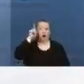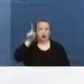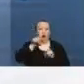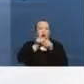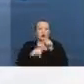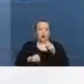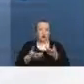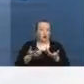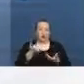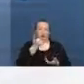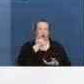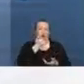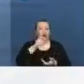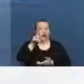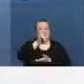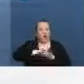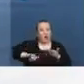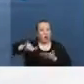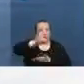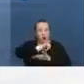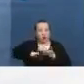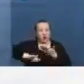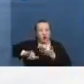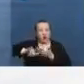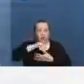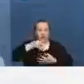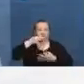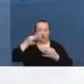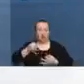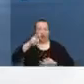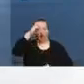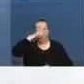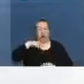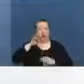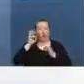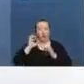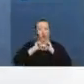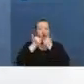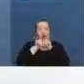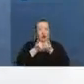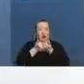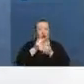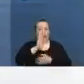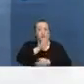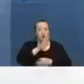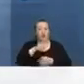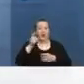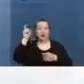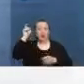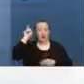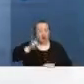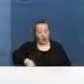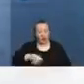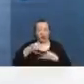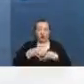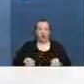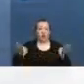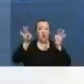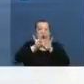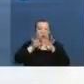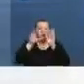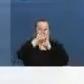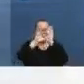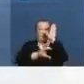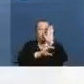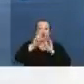más democrático que existe es una figura parlamentaria que nosotros introducimos en la constitución del 2008 de